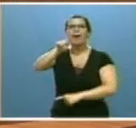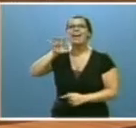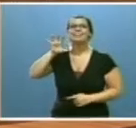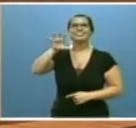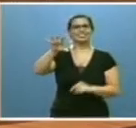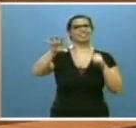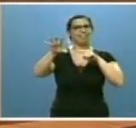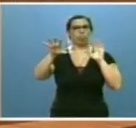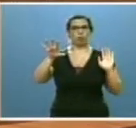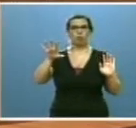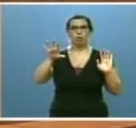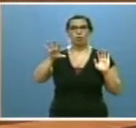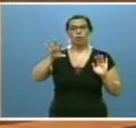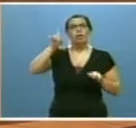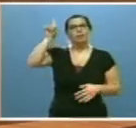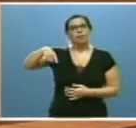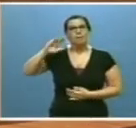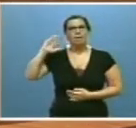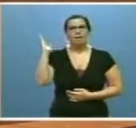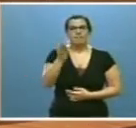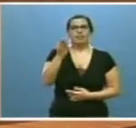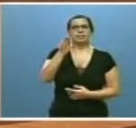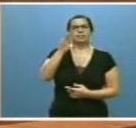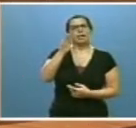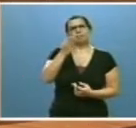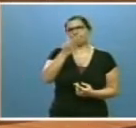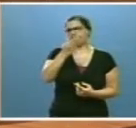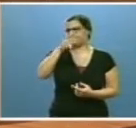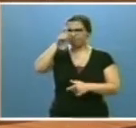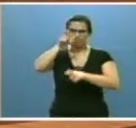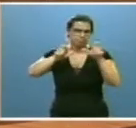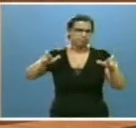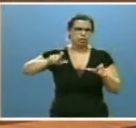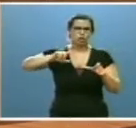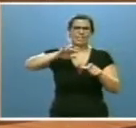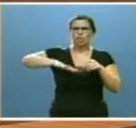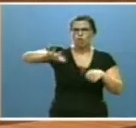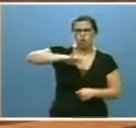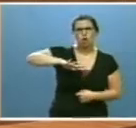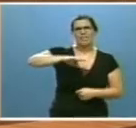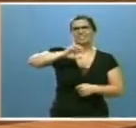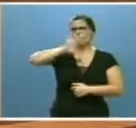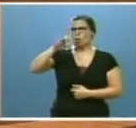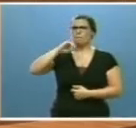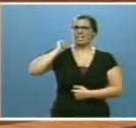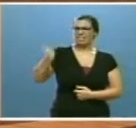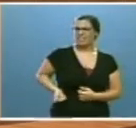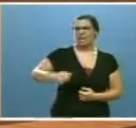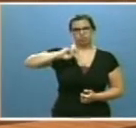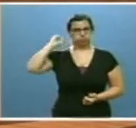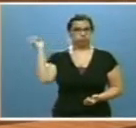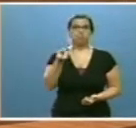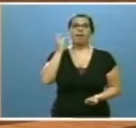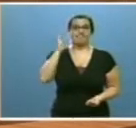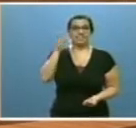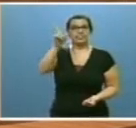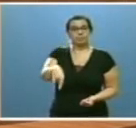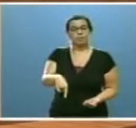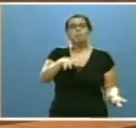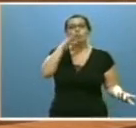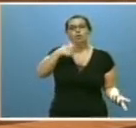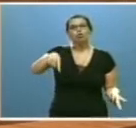y que afecta también a numerosas y por cierto muy ricas regiones europeas para ello seguiremos colaborando